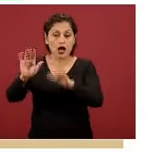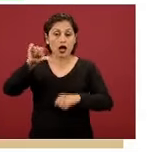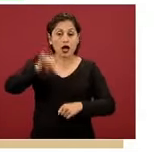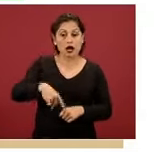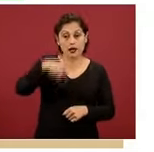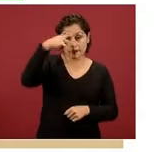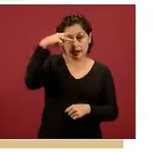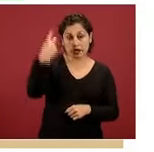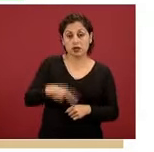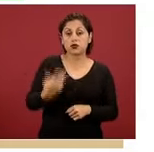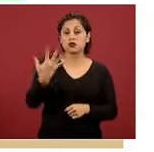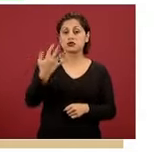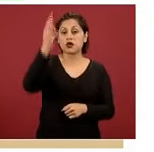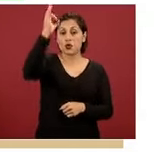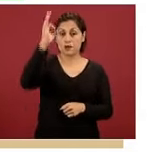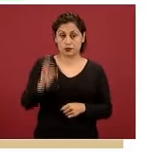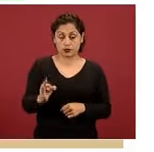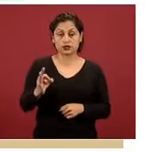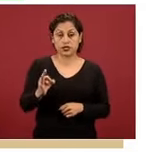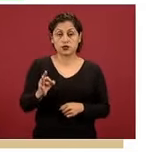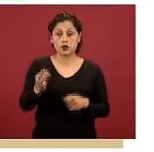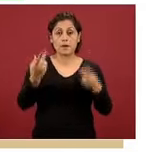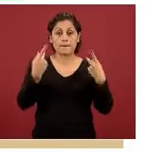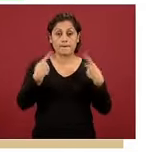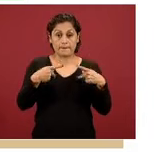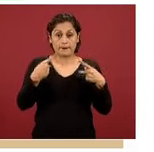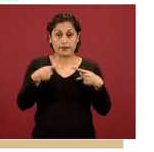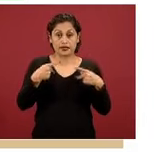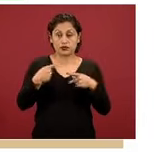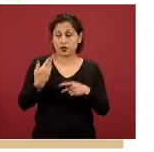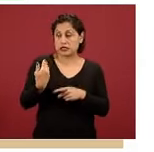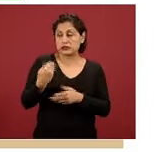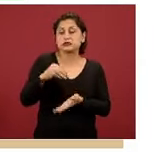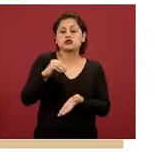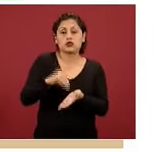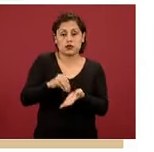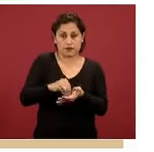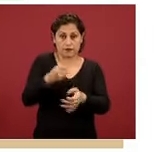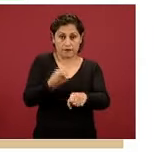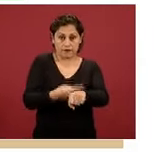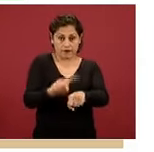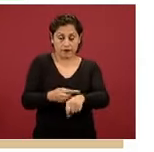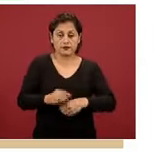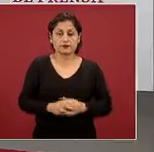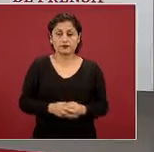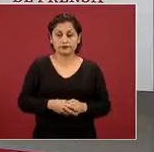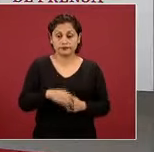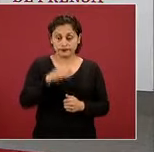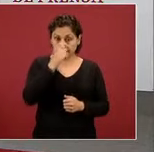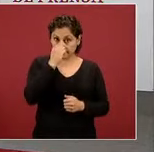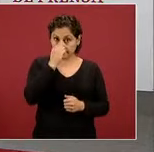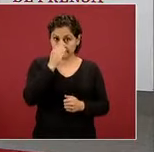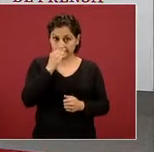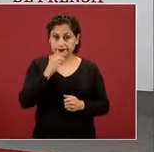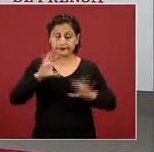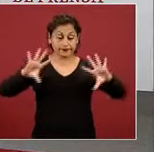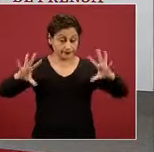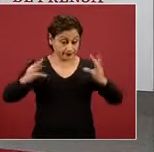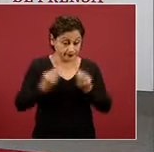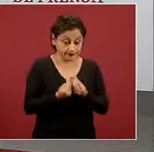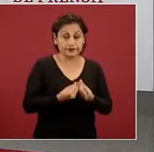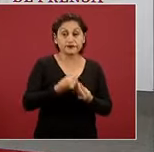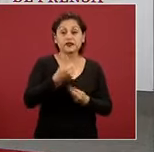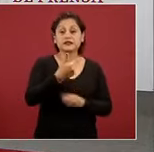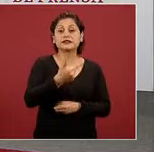el porcentaje de casos que son de los últimos 15 días. De los casi 700,000 casos que